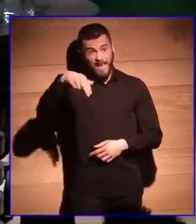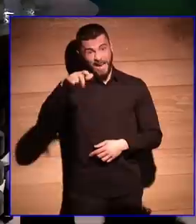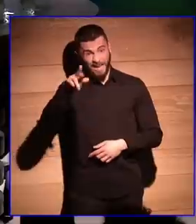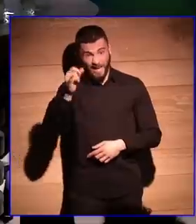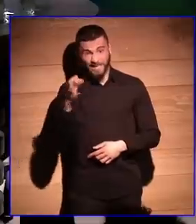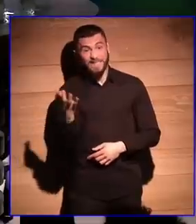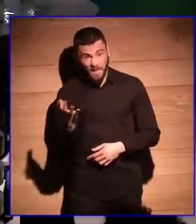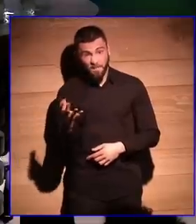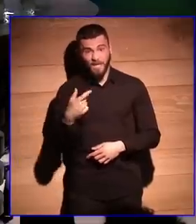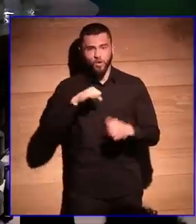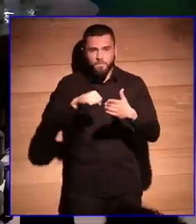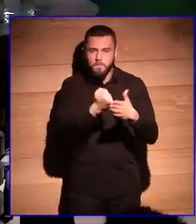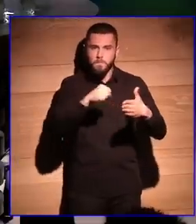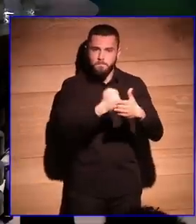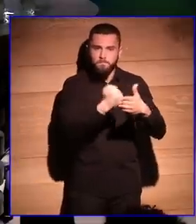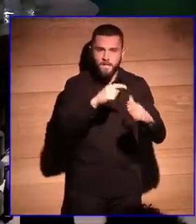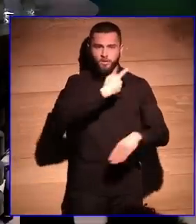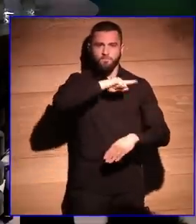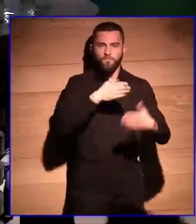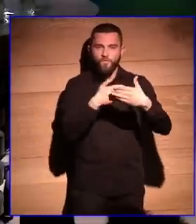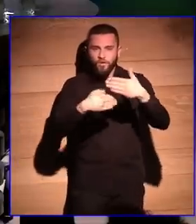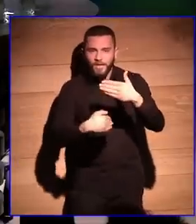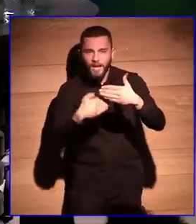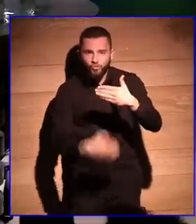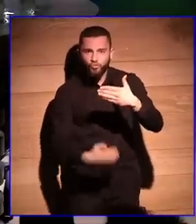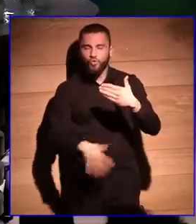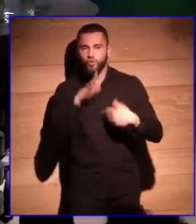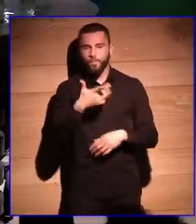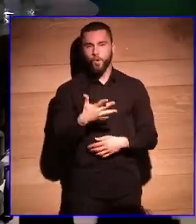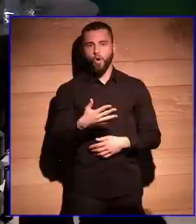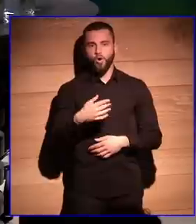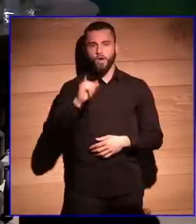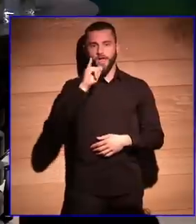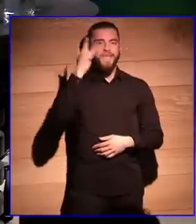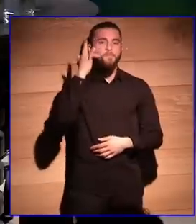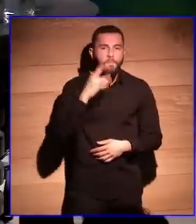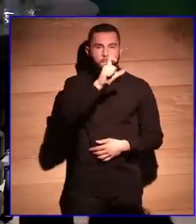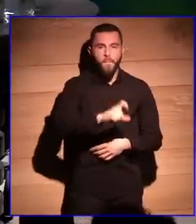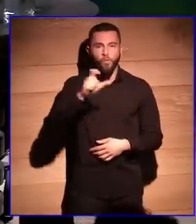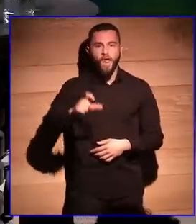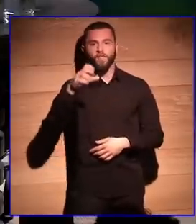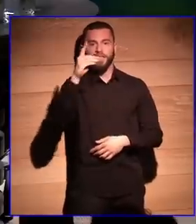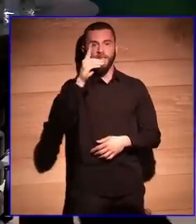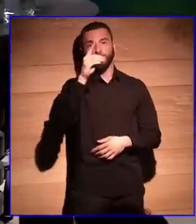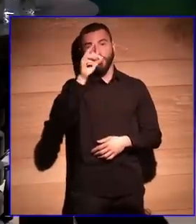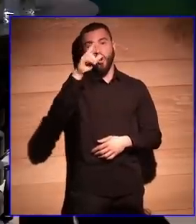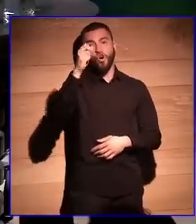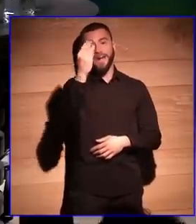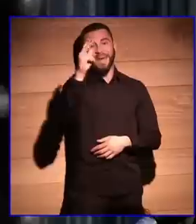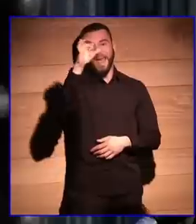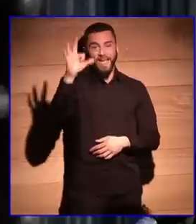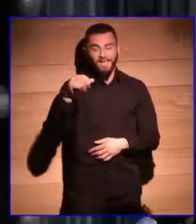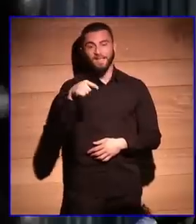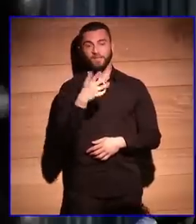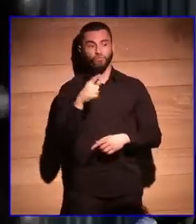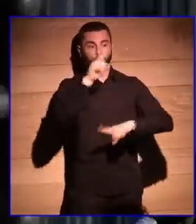tenemos una presión muy fuerte en nuestra frontera sur porque están empujando mucho los Inmaculados y los Dothrakis, y tenemos otro problema muy